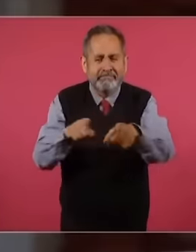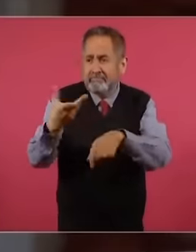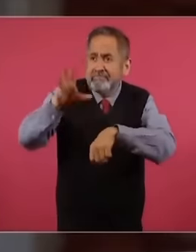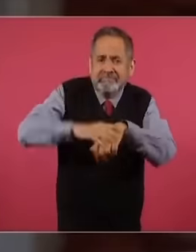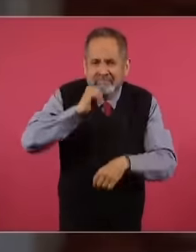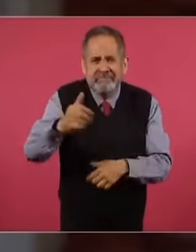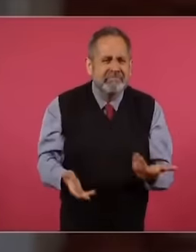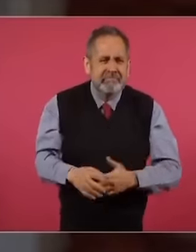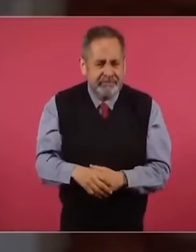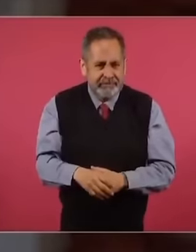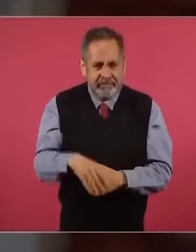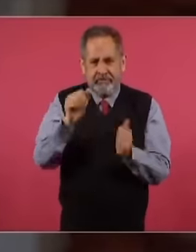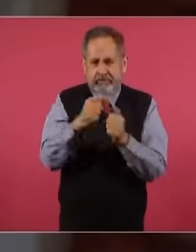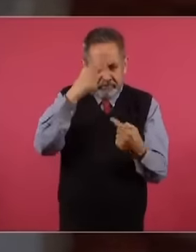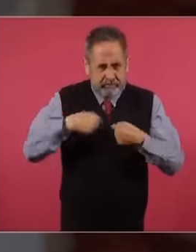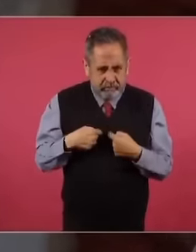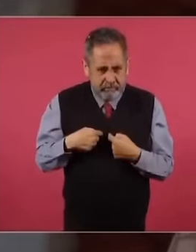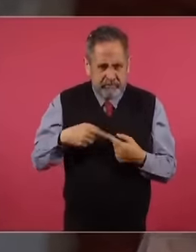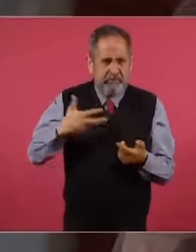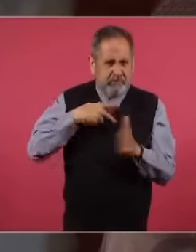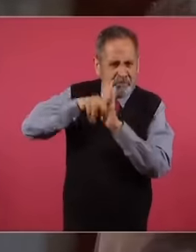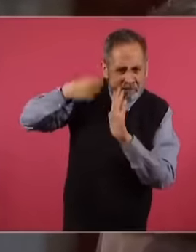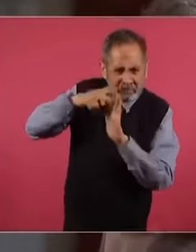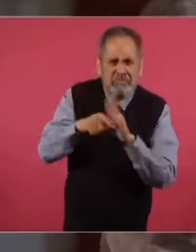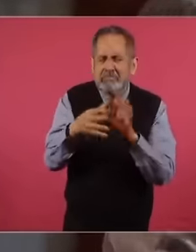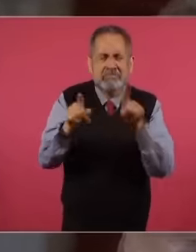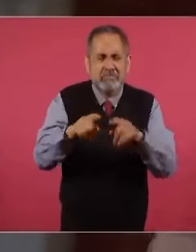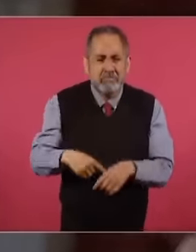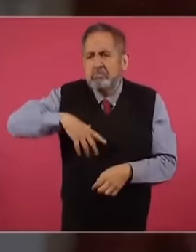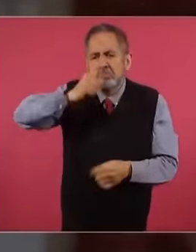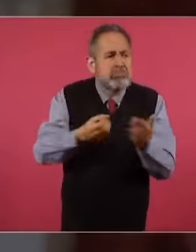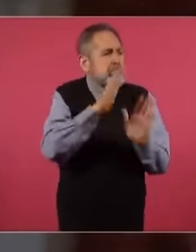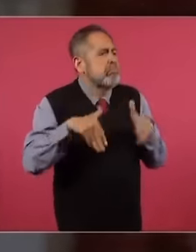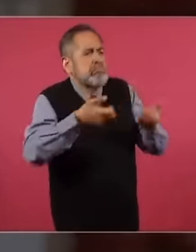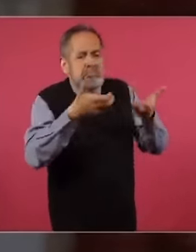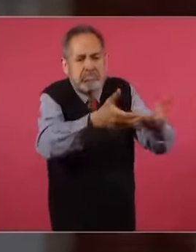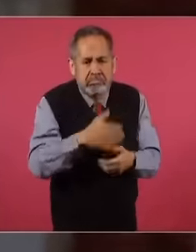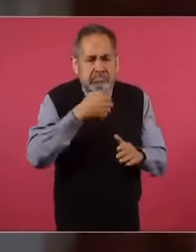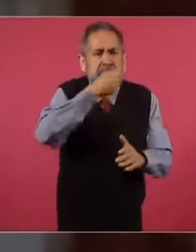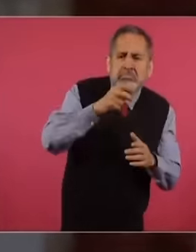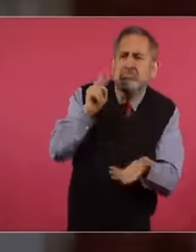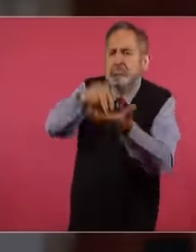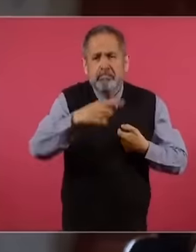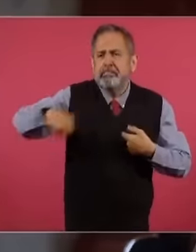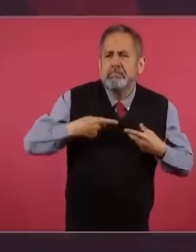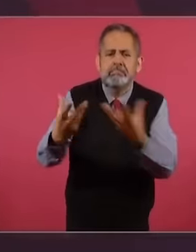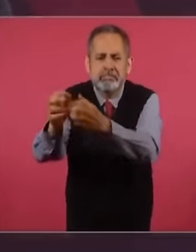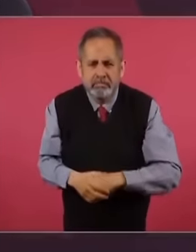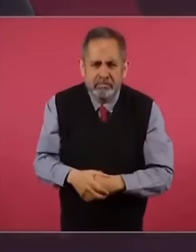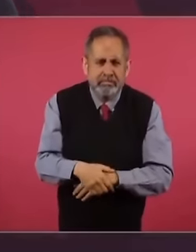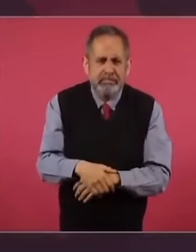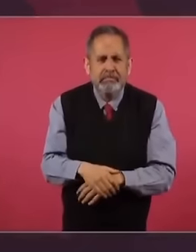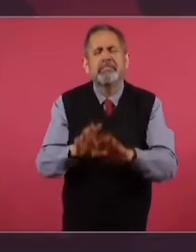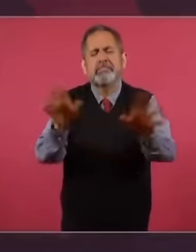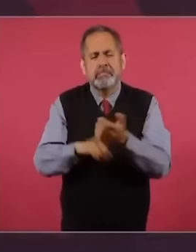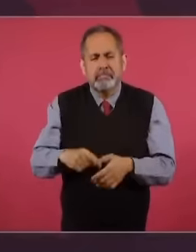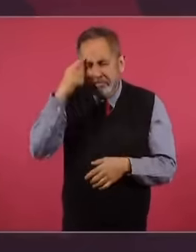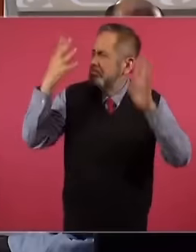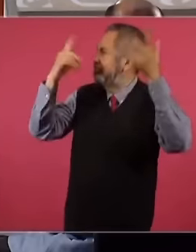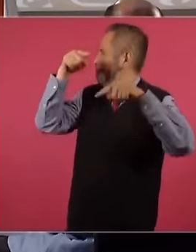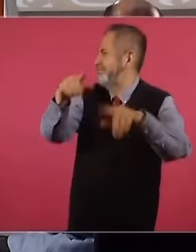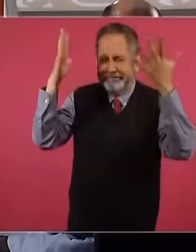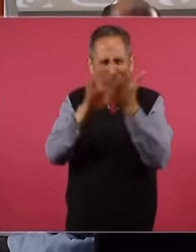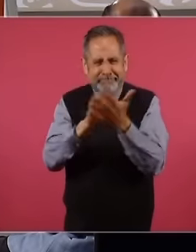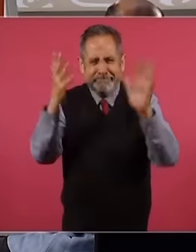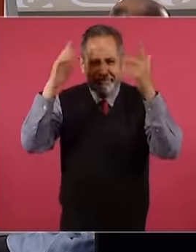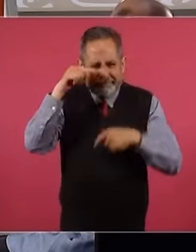presidente, usted, por ejemplo, y lo digo por mí, y le puedo poner el video, o sea, yo ya no puedo salir a la calle ni cubrir eventos de usted. ¿Por qué? Porque me atacan. Pero entonces, y un aplauso para ti. Y